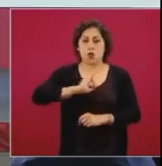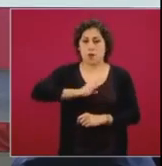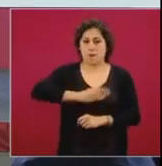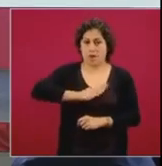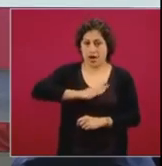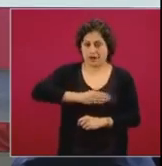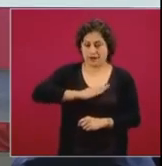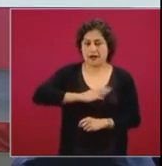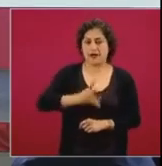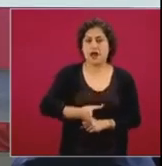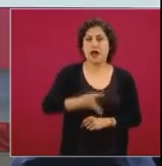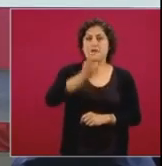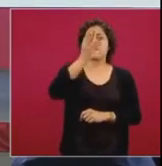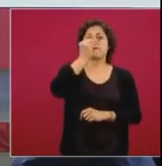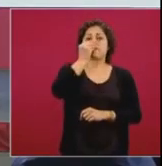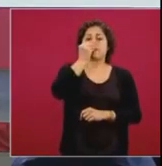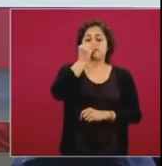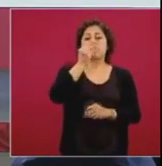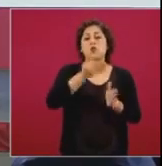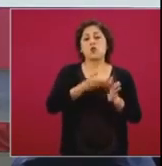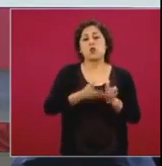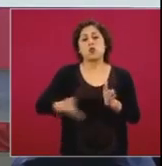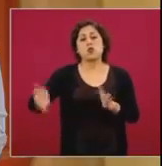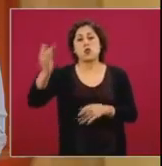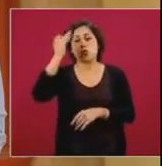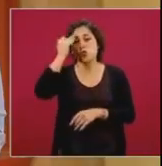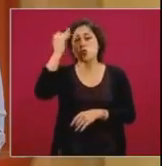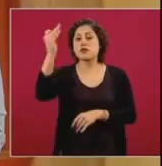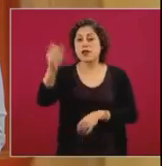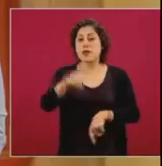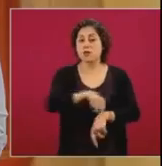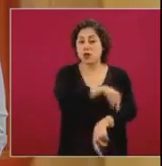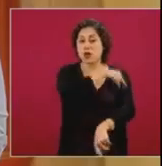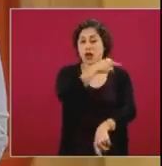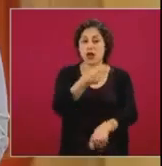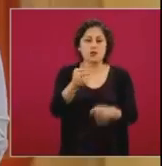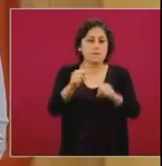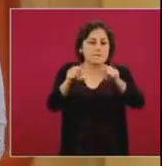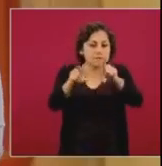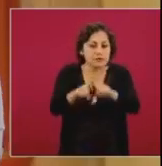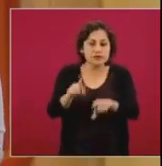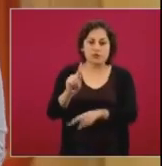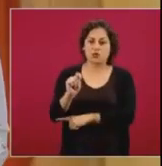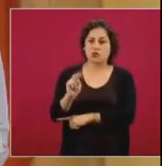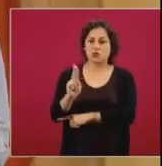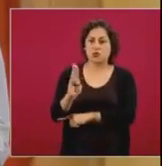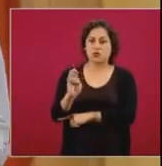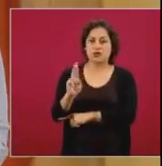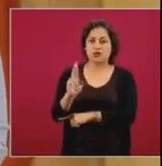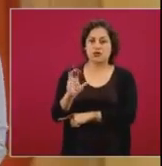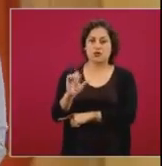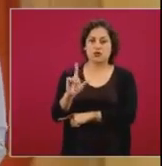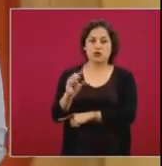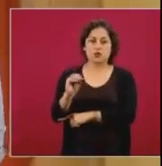el crecimiento tan lento, igual que con tuberculosis, el hecho de que no todos los antibióticos puedan penetrar la barrera